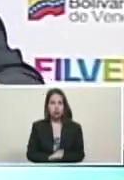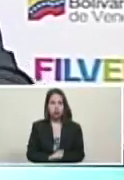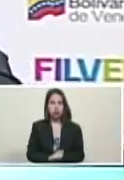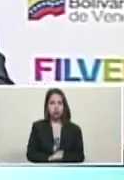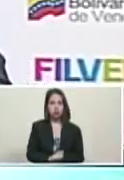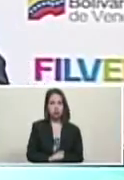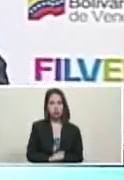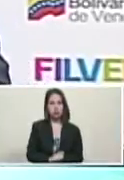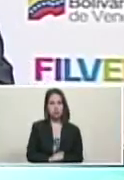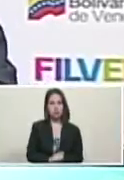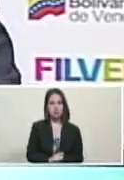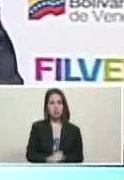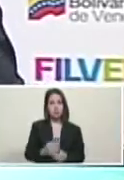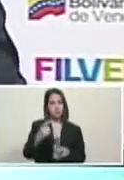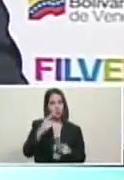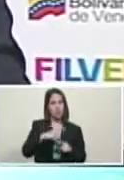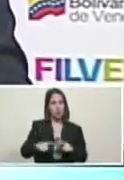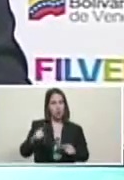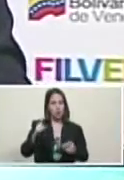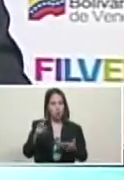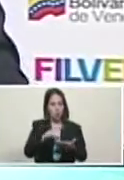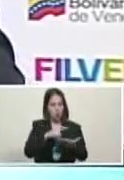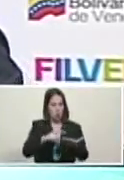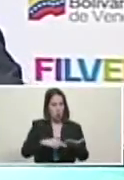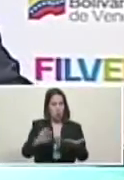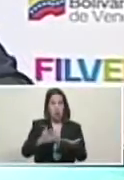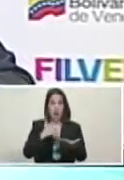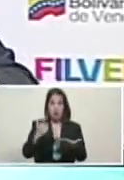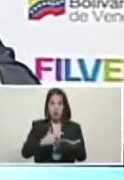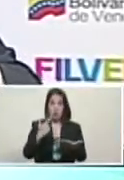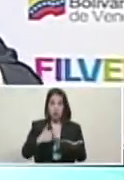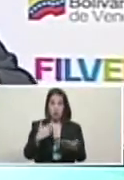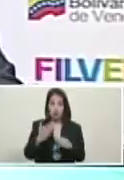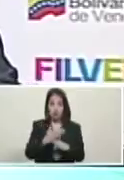Por aquí tenía otro libro ya muy más reciente,